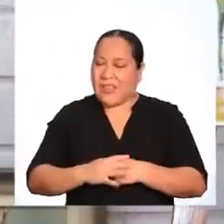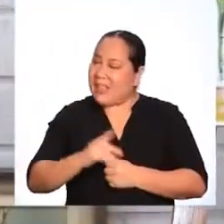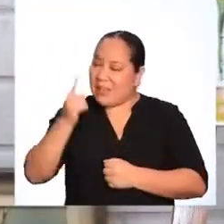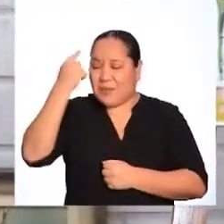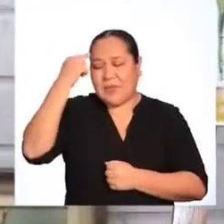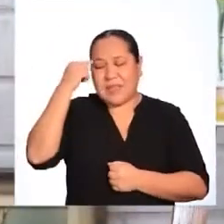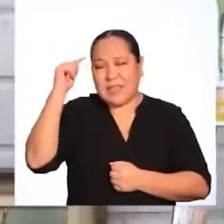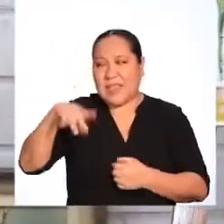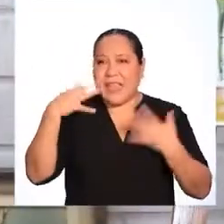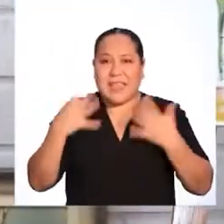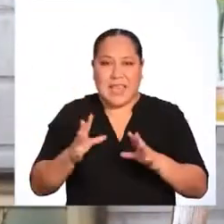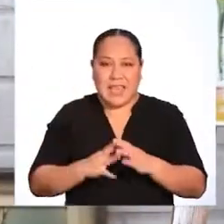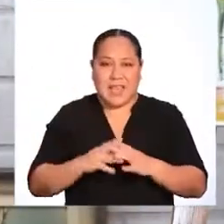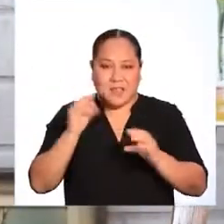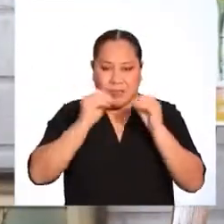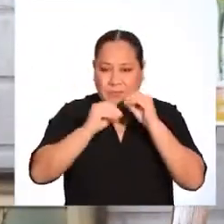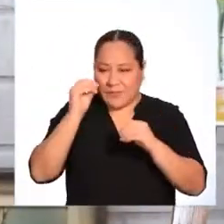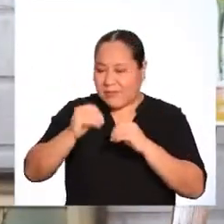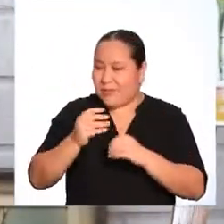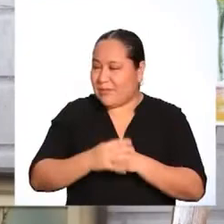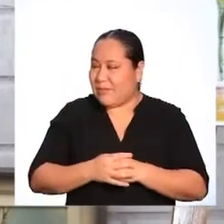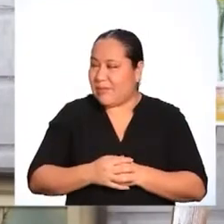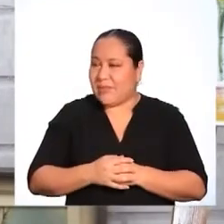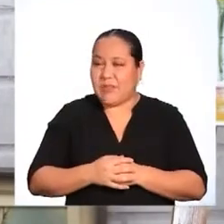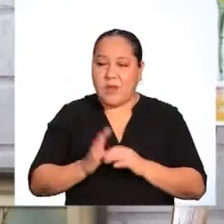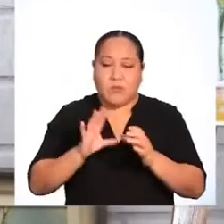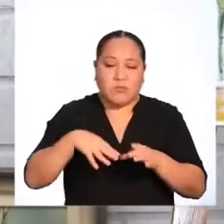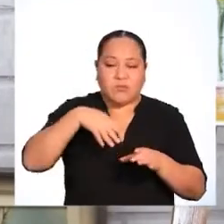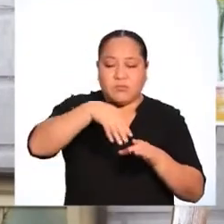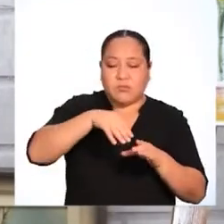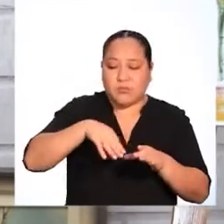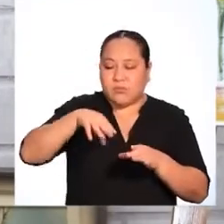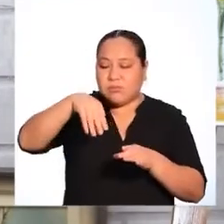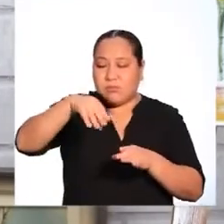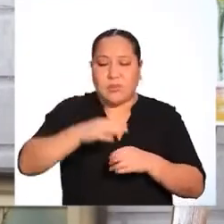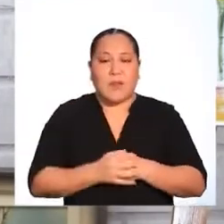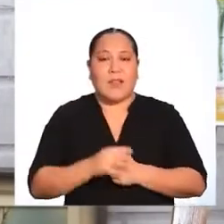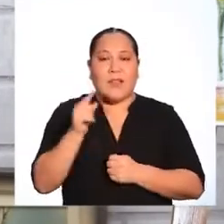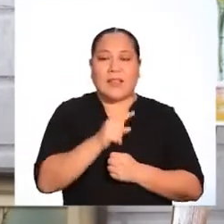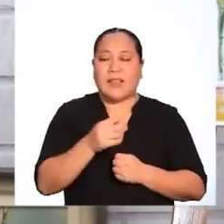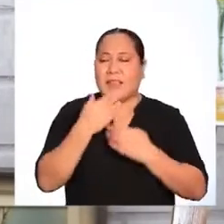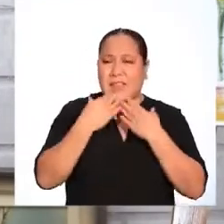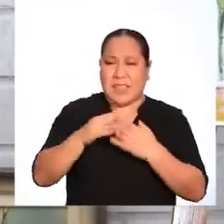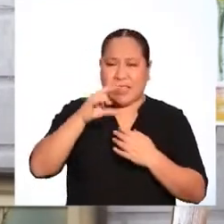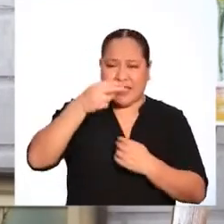qué tal si lo puedes anticipar gracias